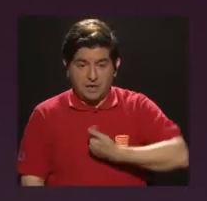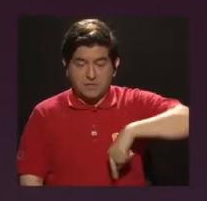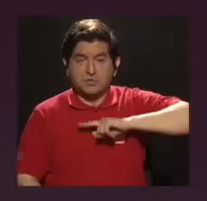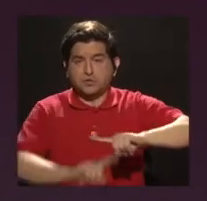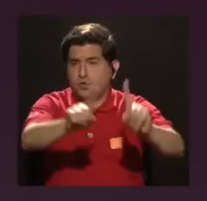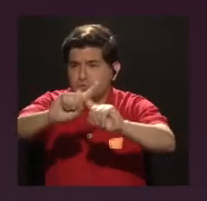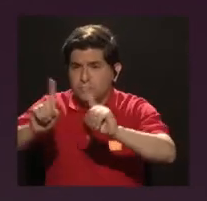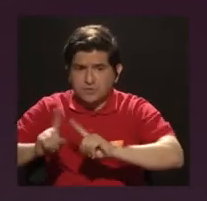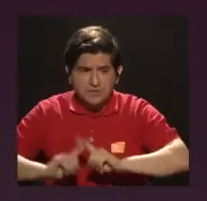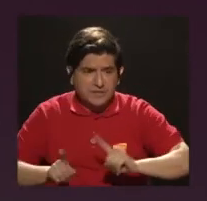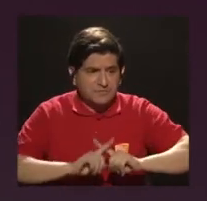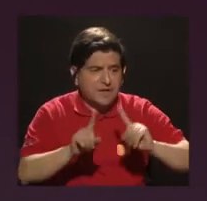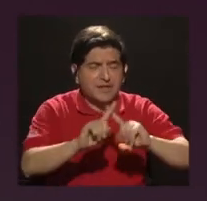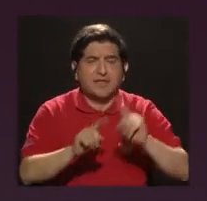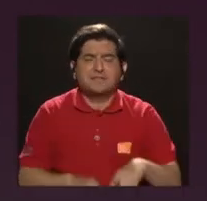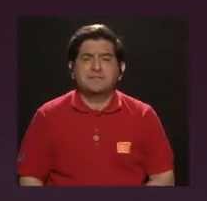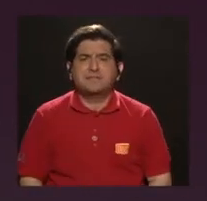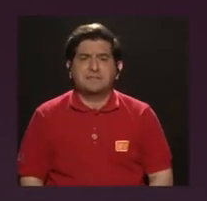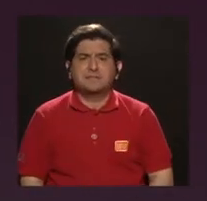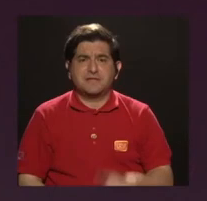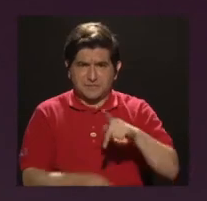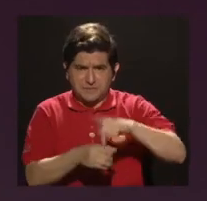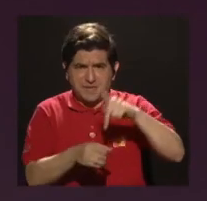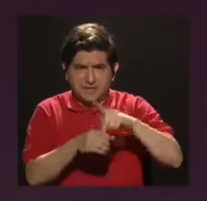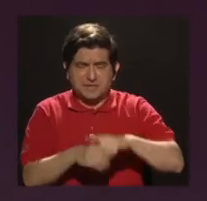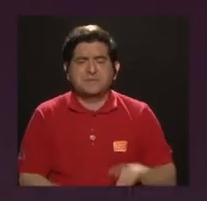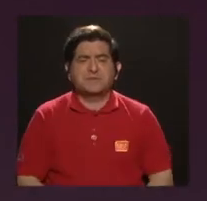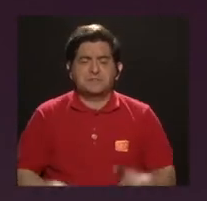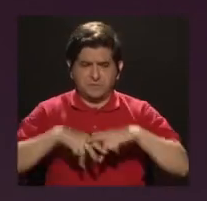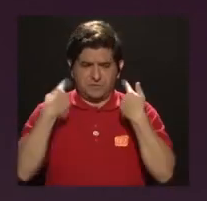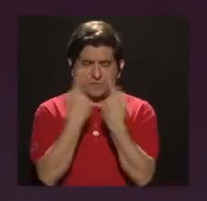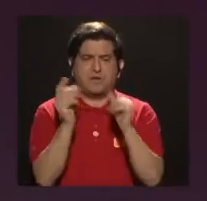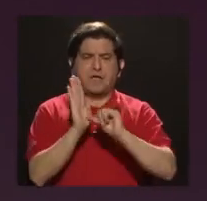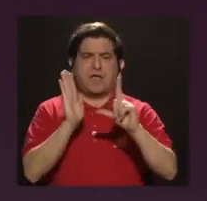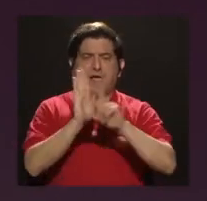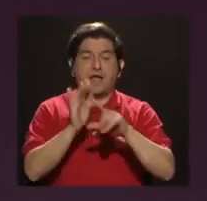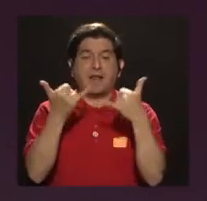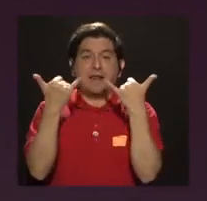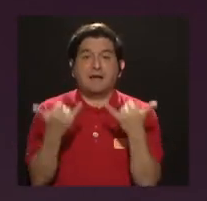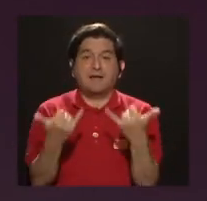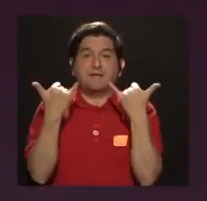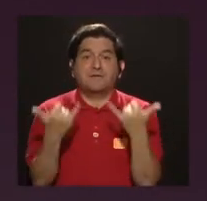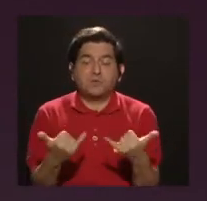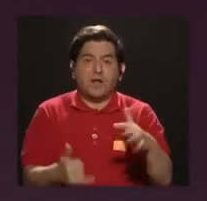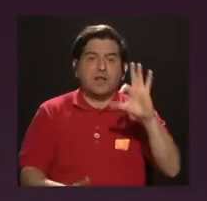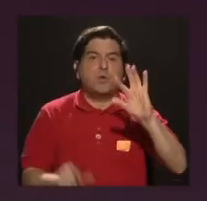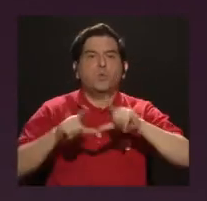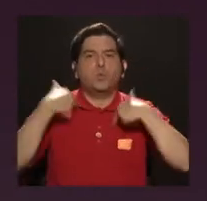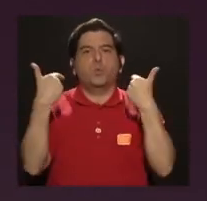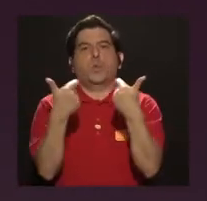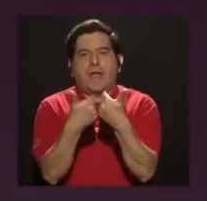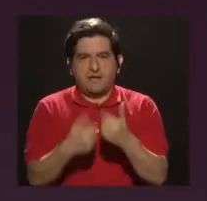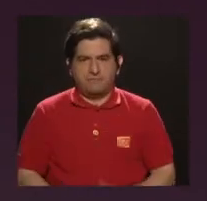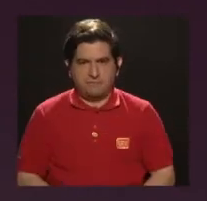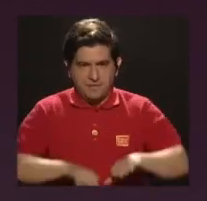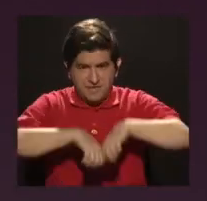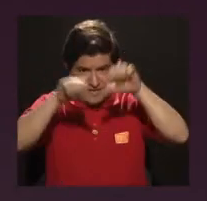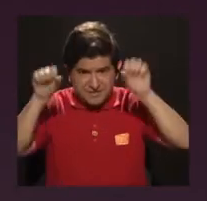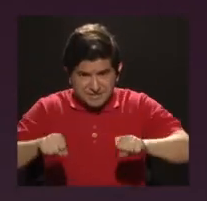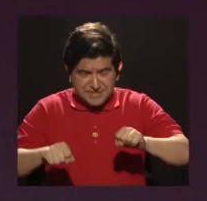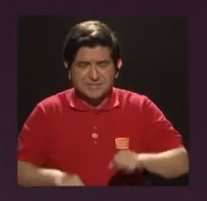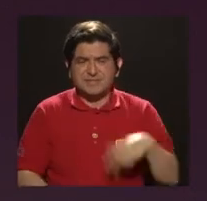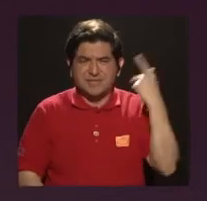flor y participar a la pluri participación en el congreso actualmente con nueve fuerzas representadas el hecho de que hay un sistema